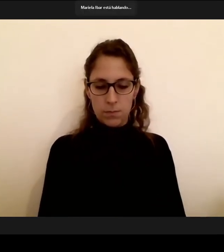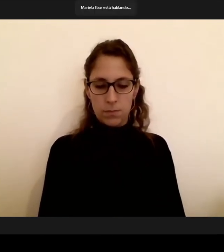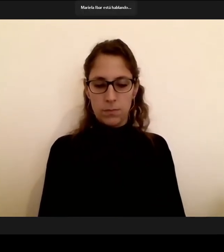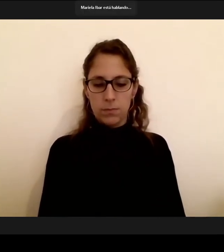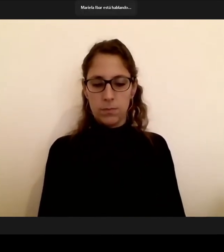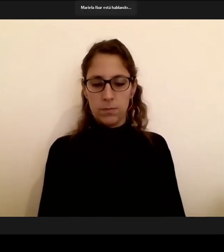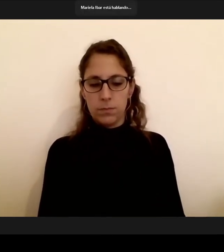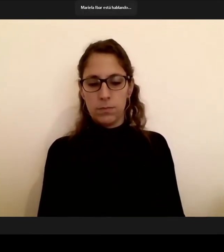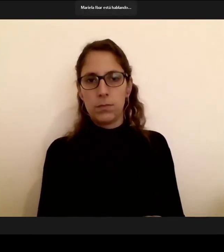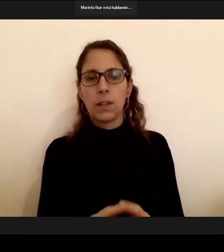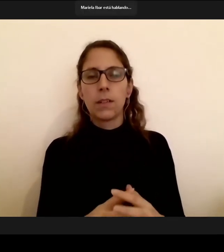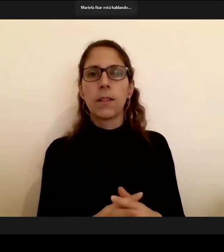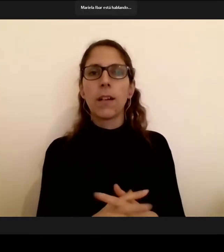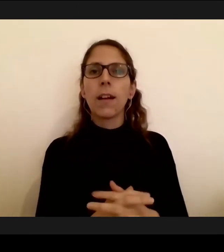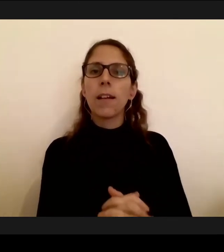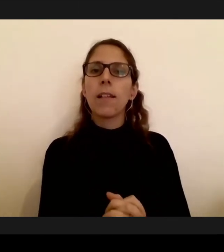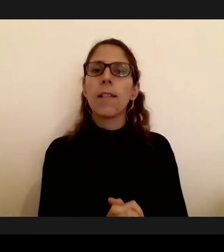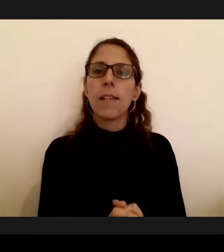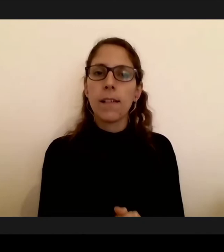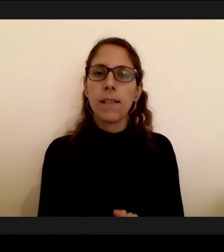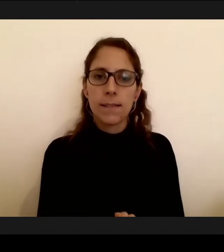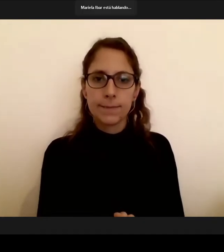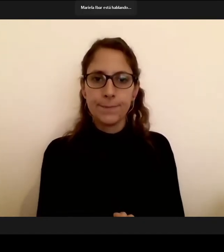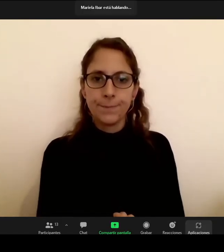A ver.